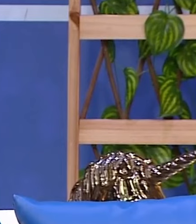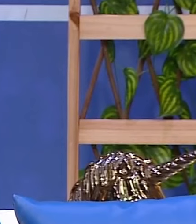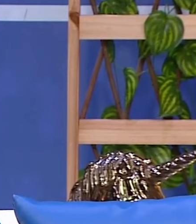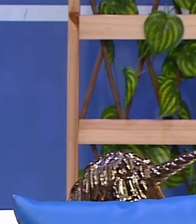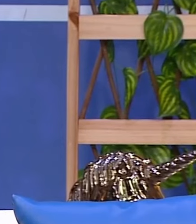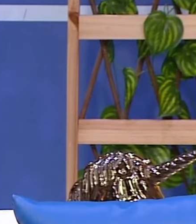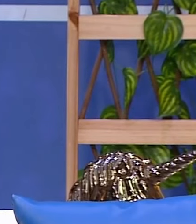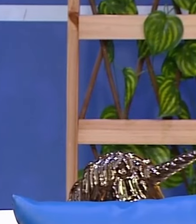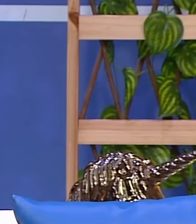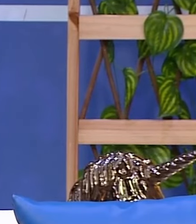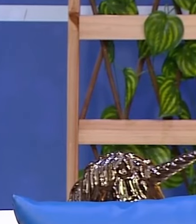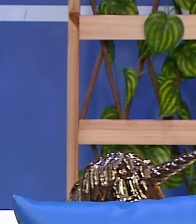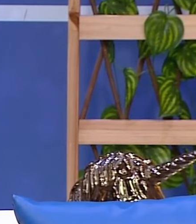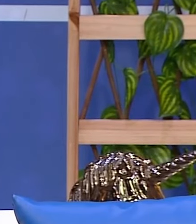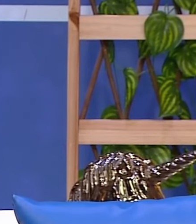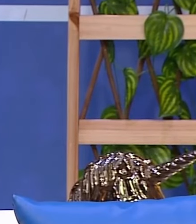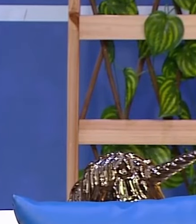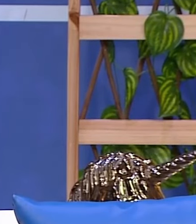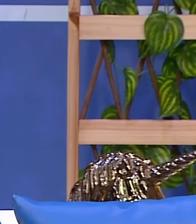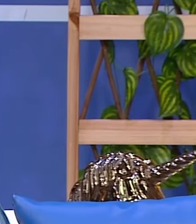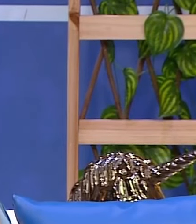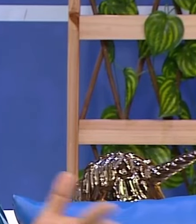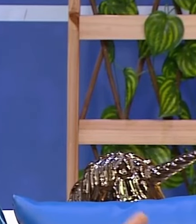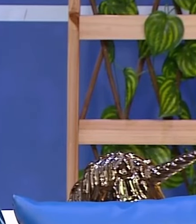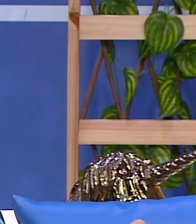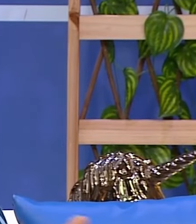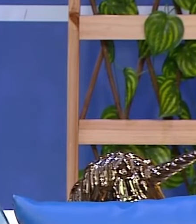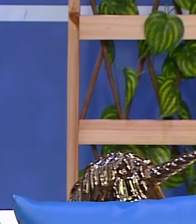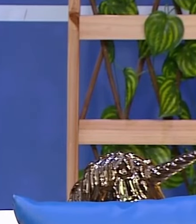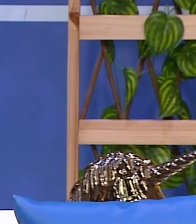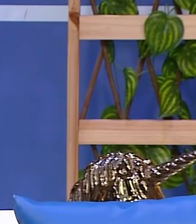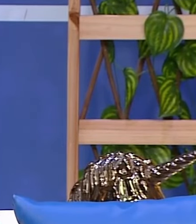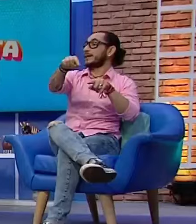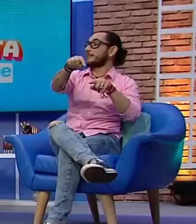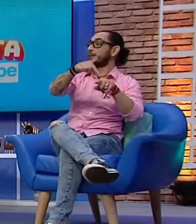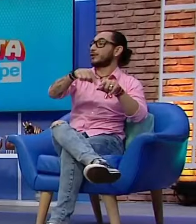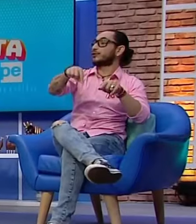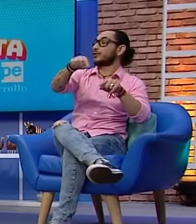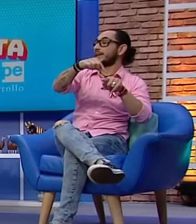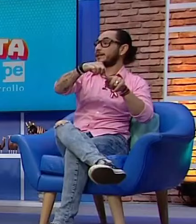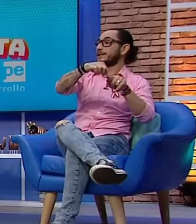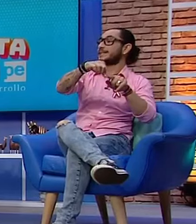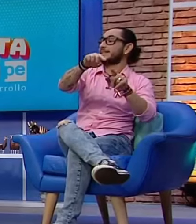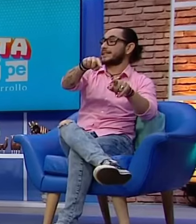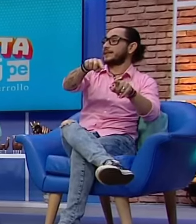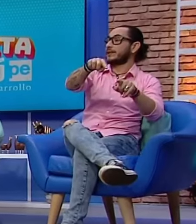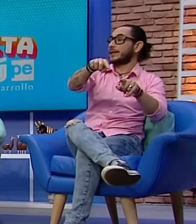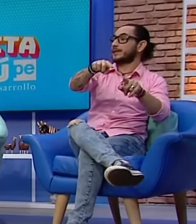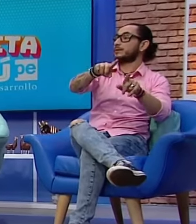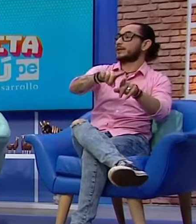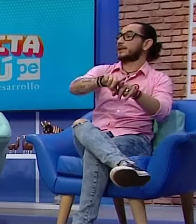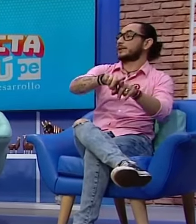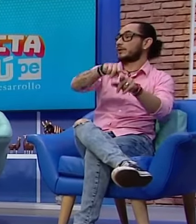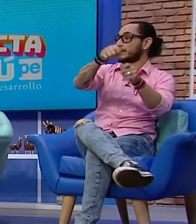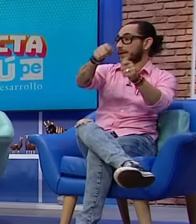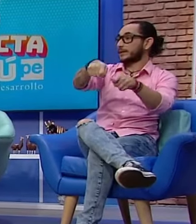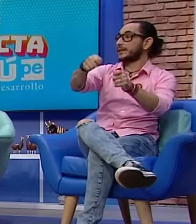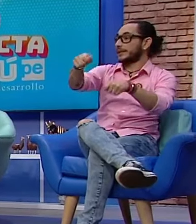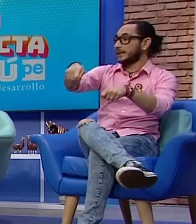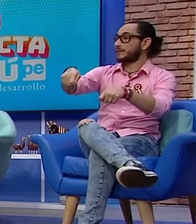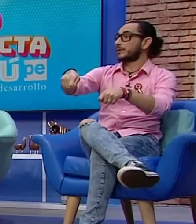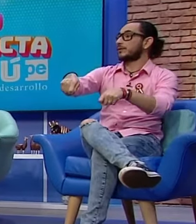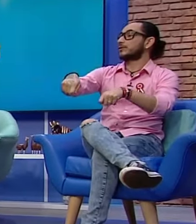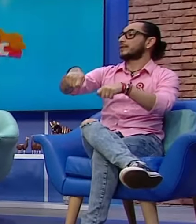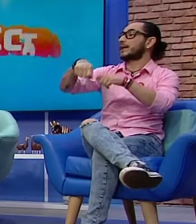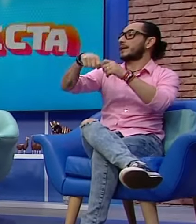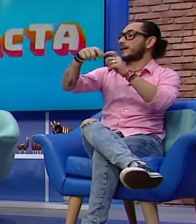ya no en el RUZ, sino en el régimen especial. Pero sigues haciendo tu negocio. Claro, pero en otro régimen sí tengo que tributar, tengo que pagar